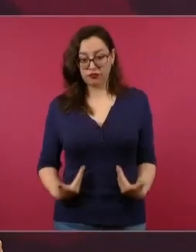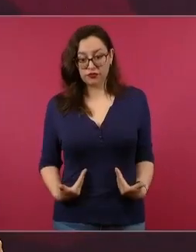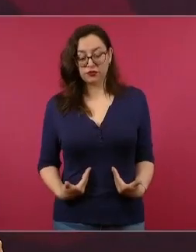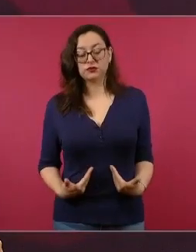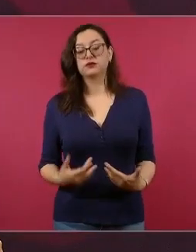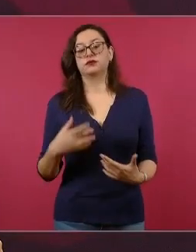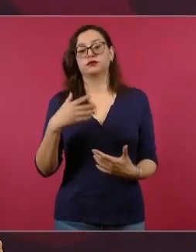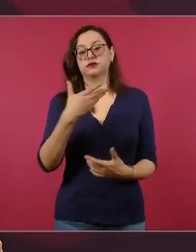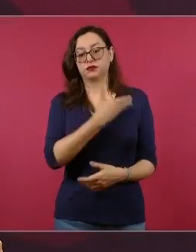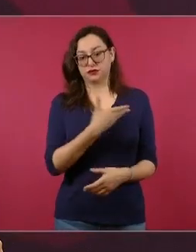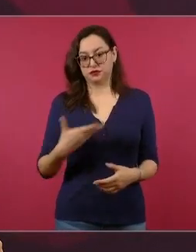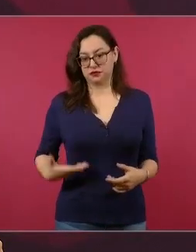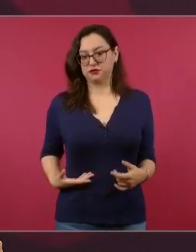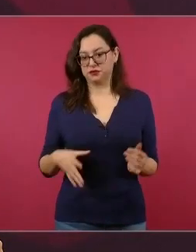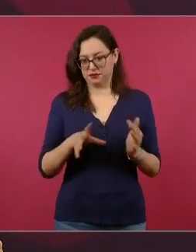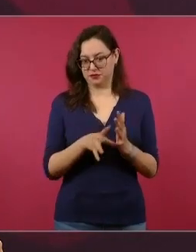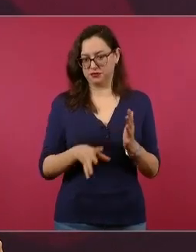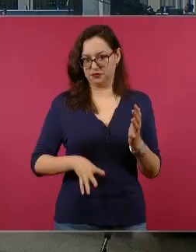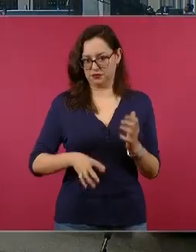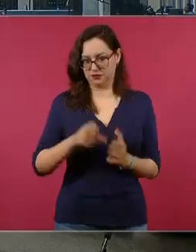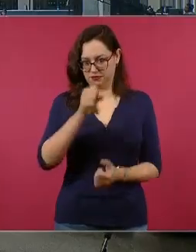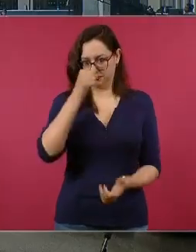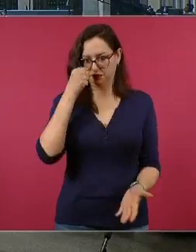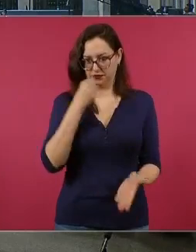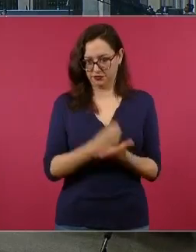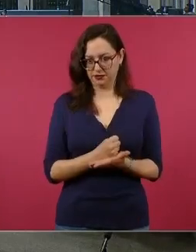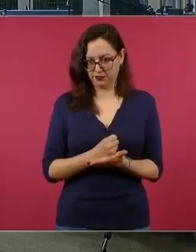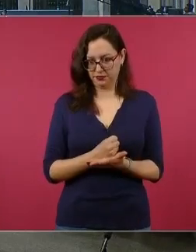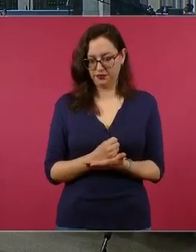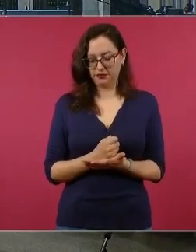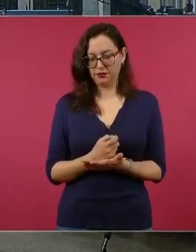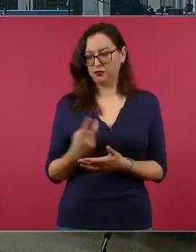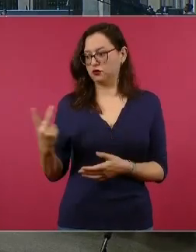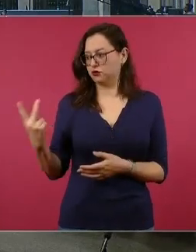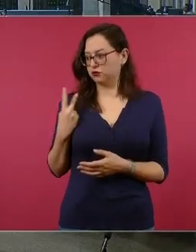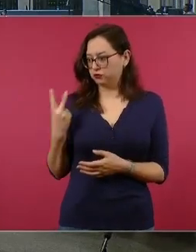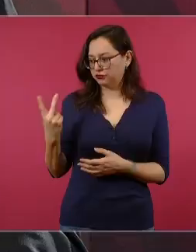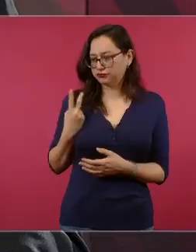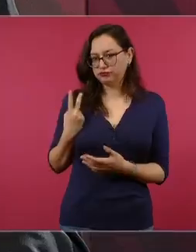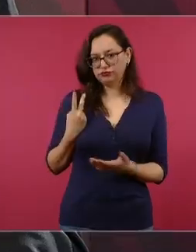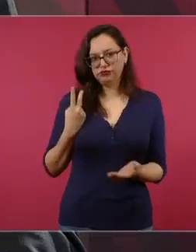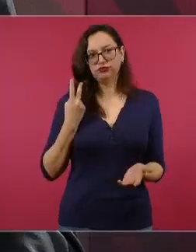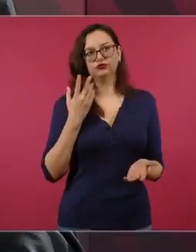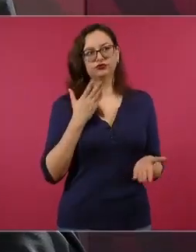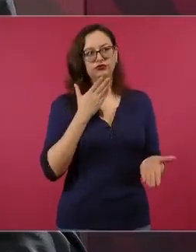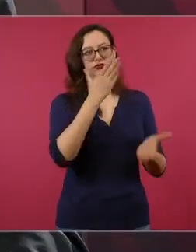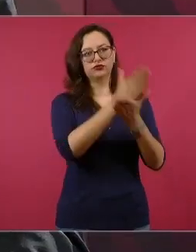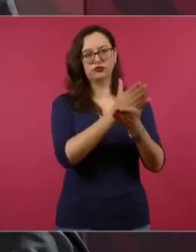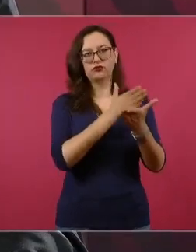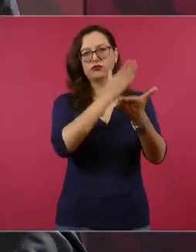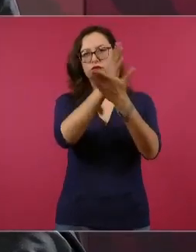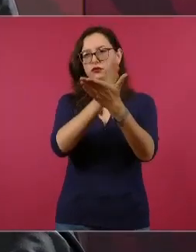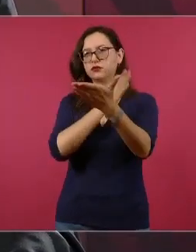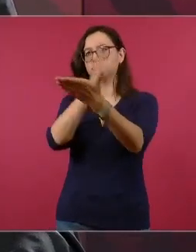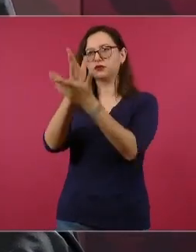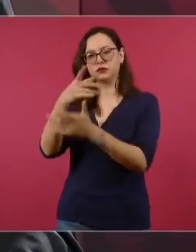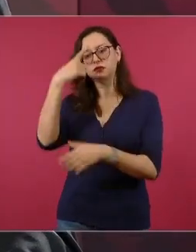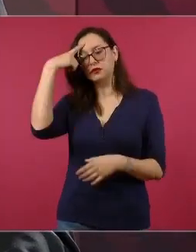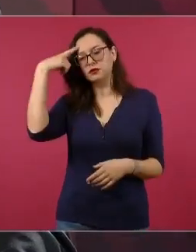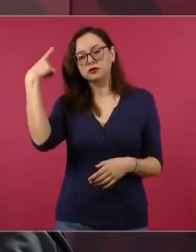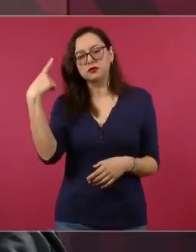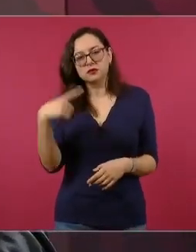presidente constitucional, para ir viendo lo de la transición